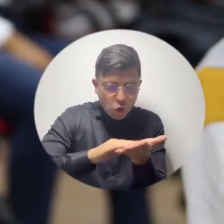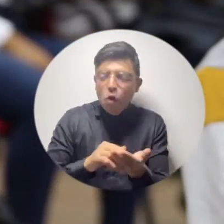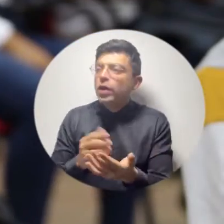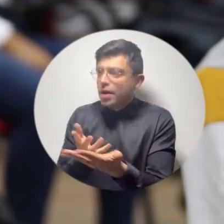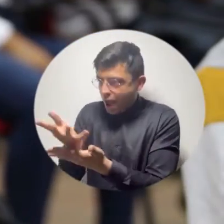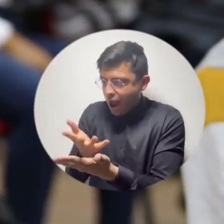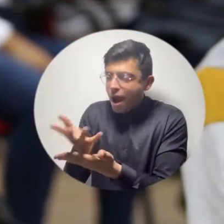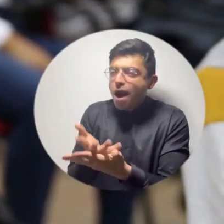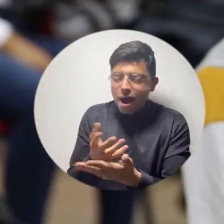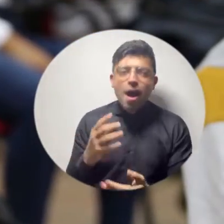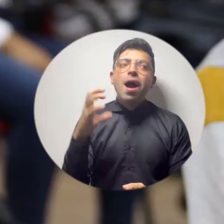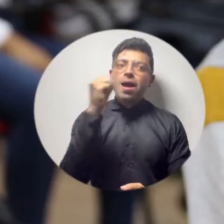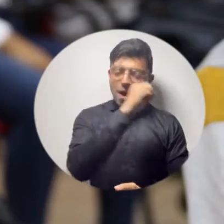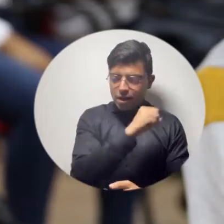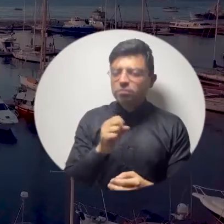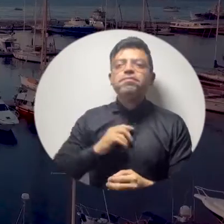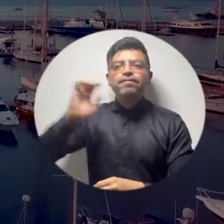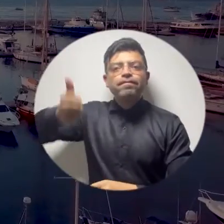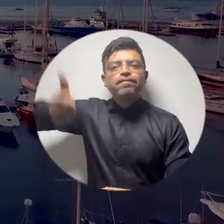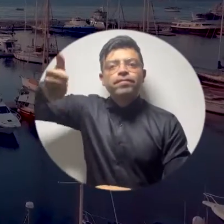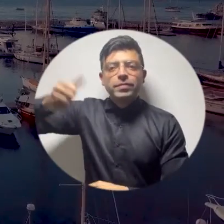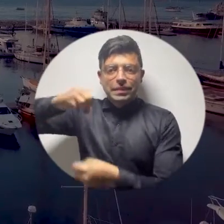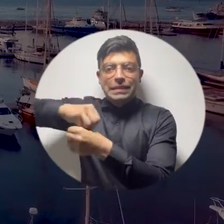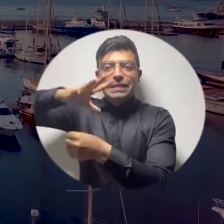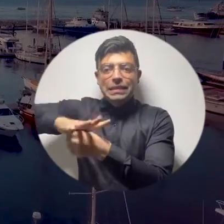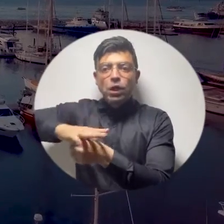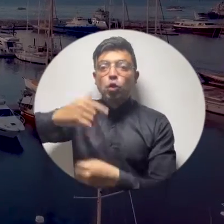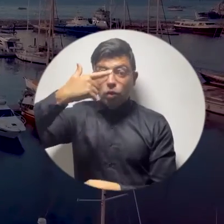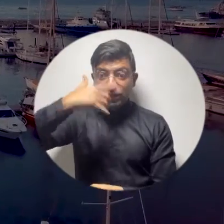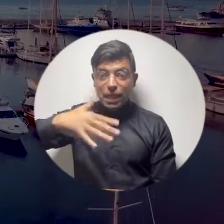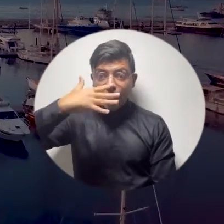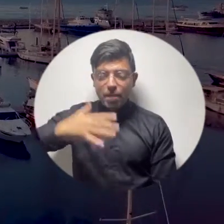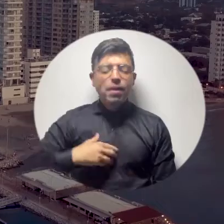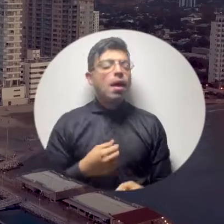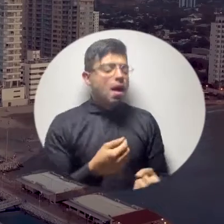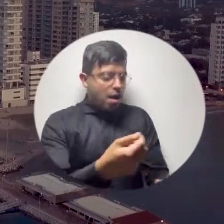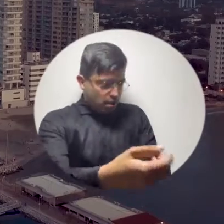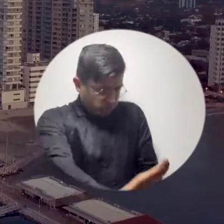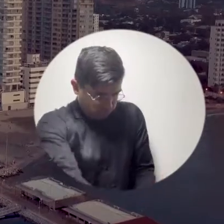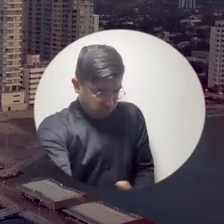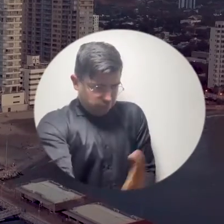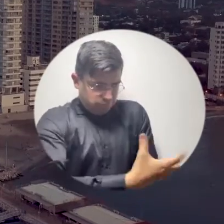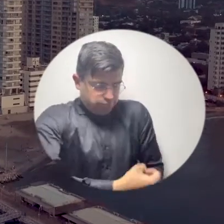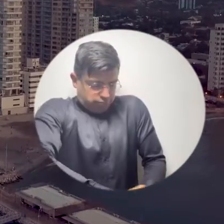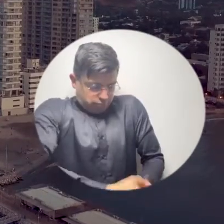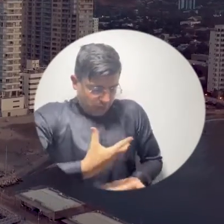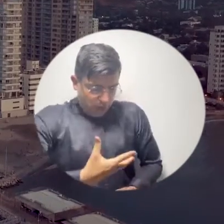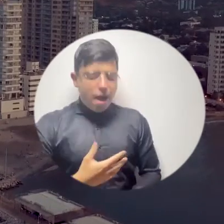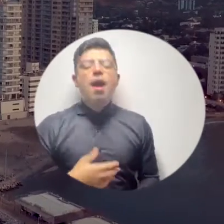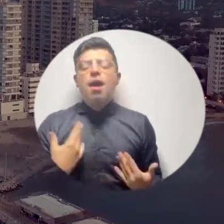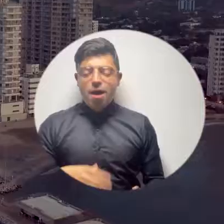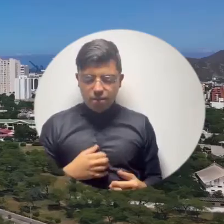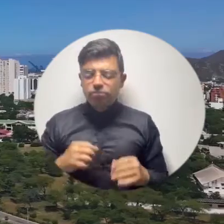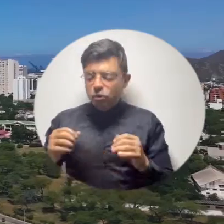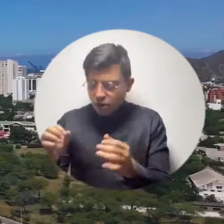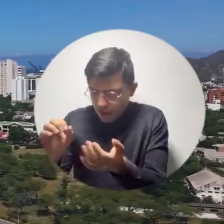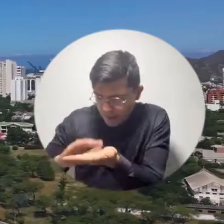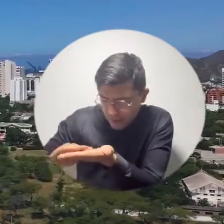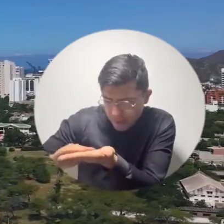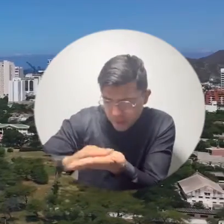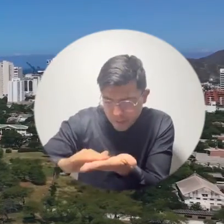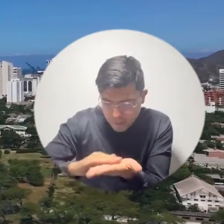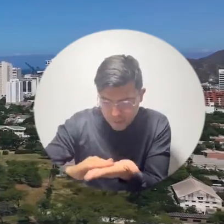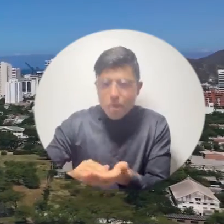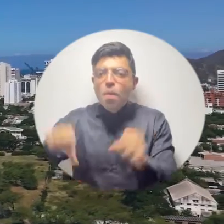que las autoridades, en este caso el Distrito de Santa Marta, pueda tenerlas en cuenta y de alguna manera también canalizarlas y dar solución a las